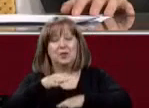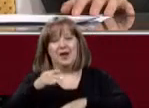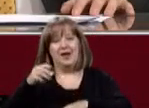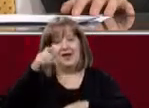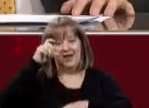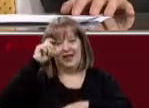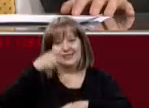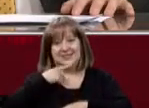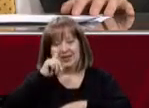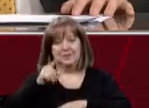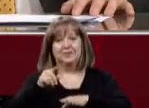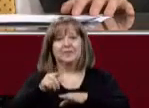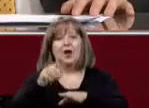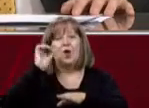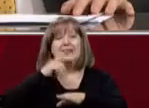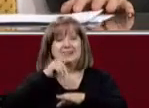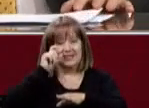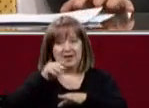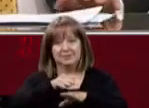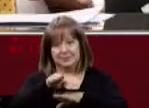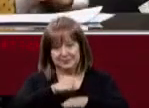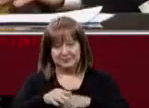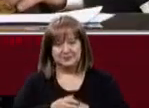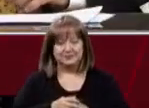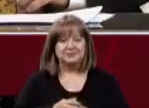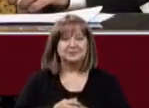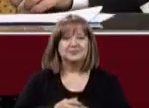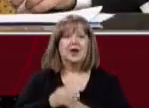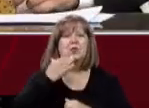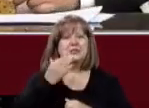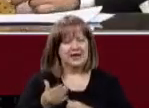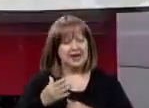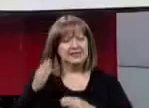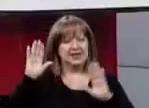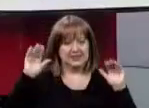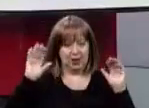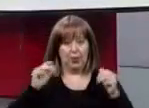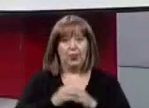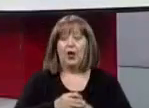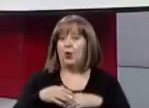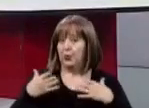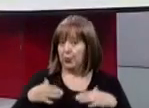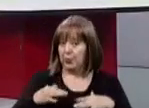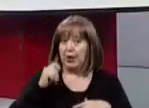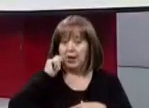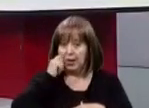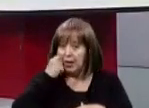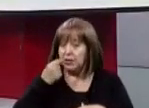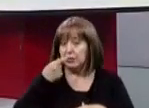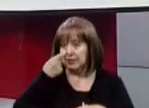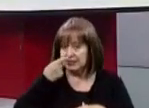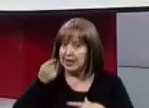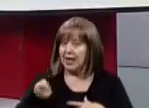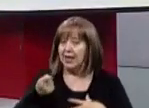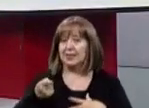Cóndor. Muchísimas gracias, hasta cualquier momento. Gracias, Silvia, el saludo para él también. Claro, totalmente, un punto de referencia